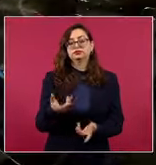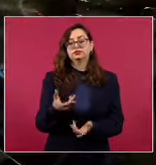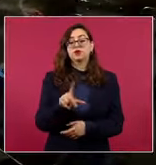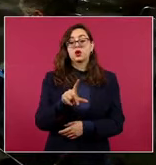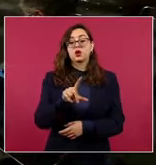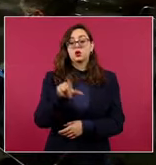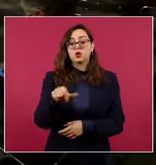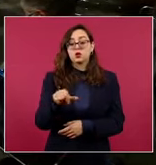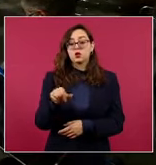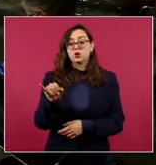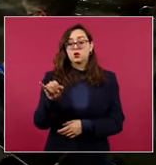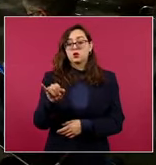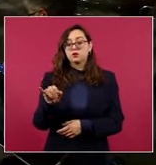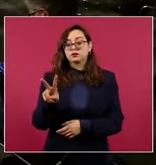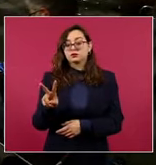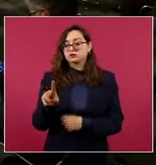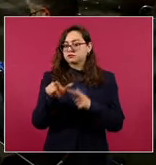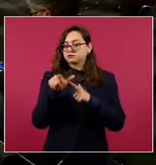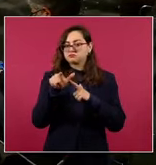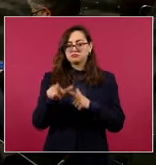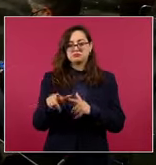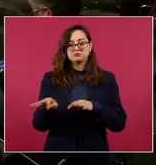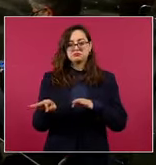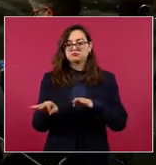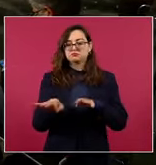trabajo jueves, viernes. Vamos